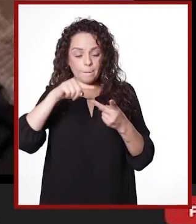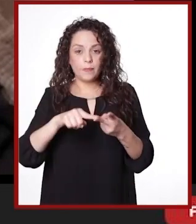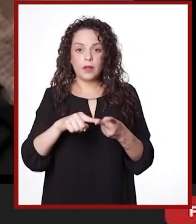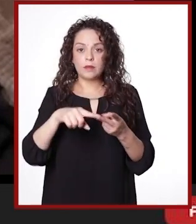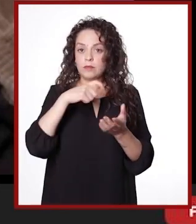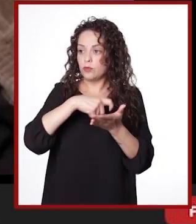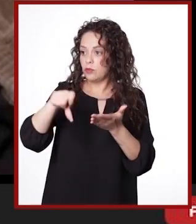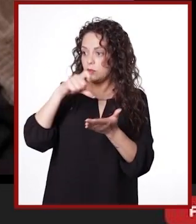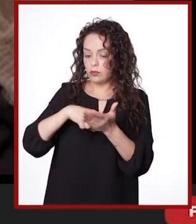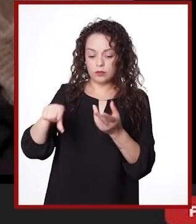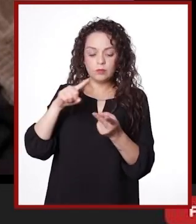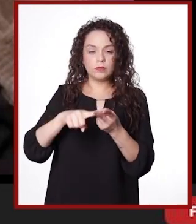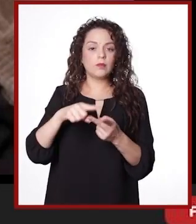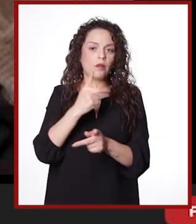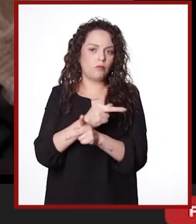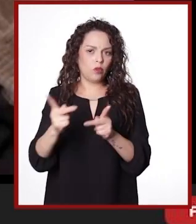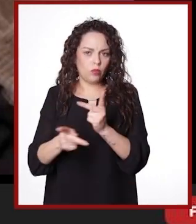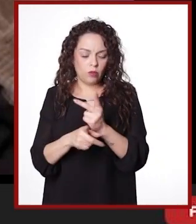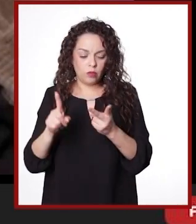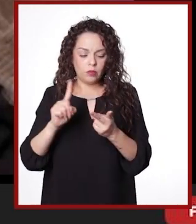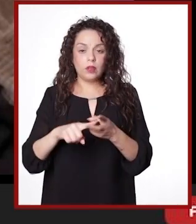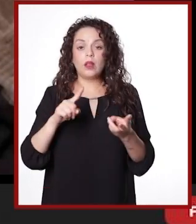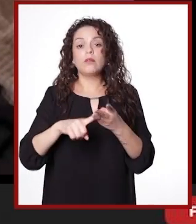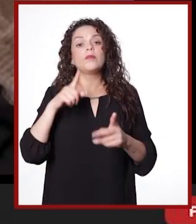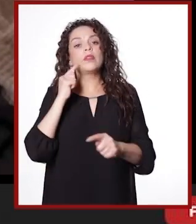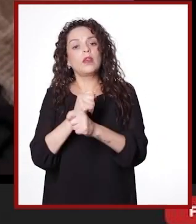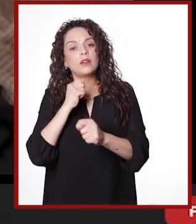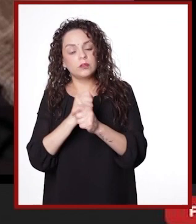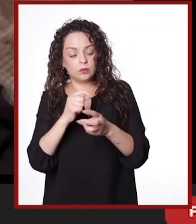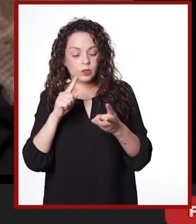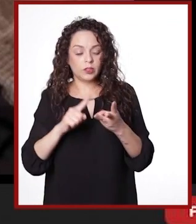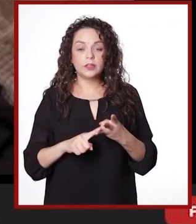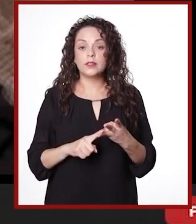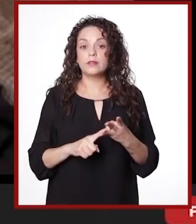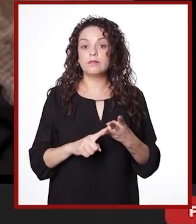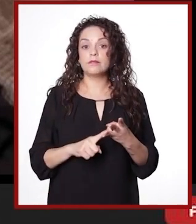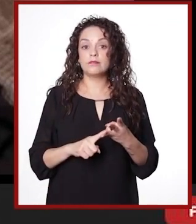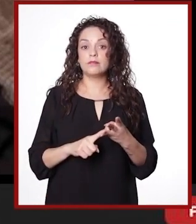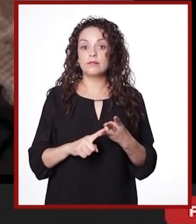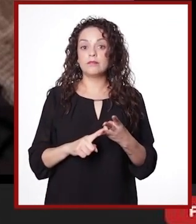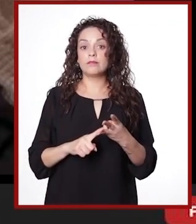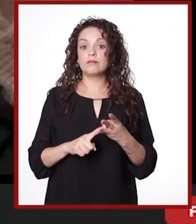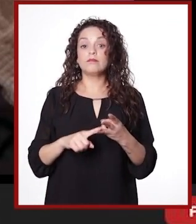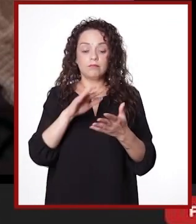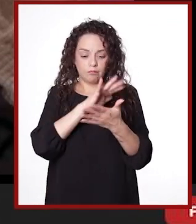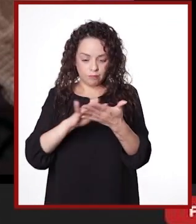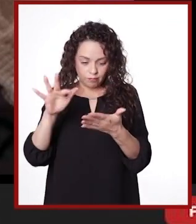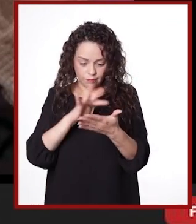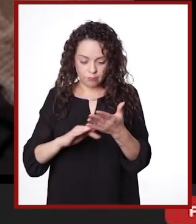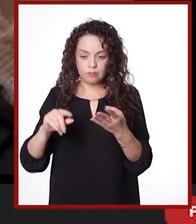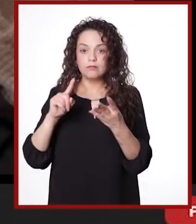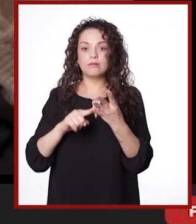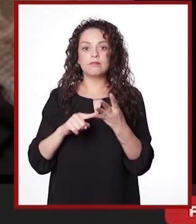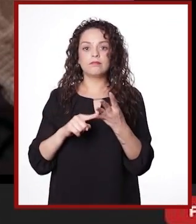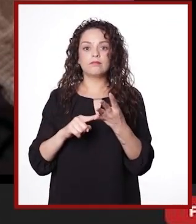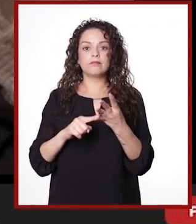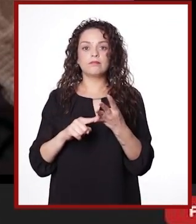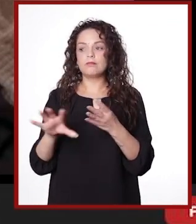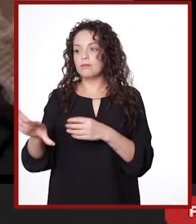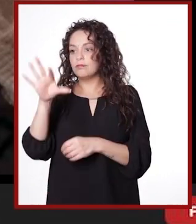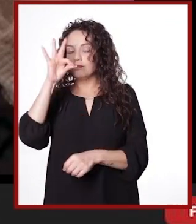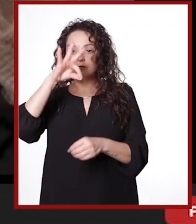completamente en productos, en transporte, en lo que leemos, en lo que votamos, en